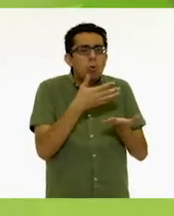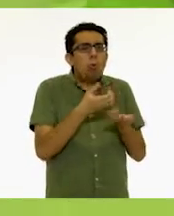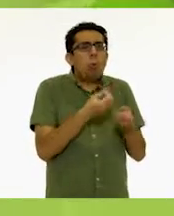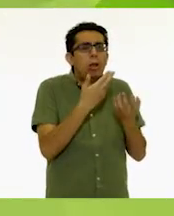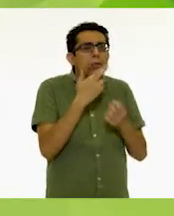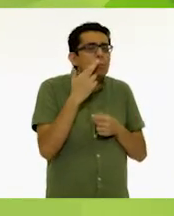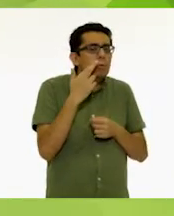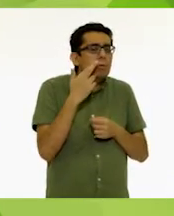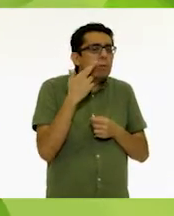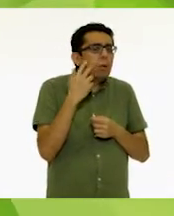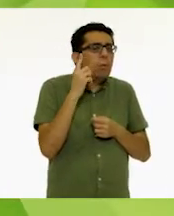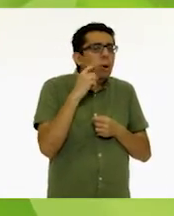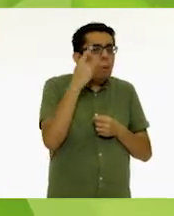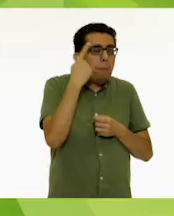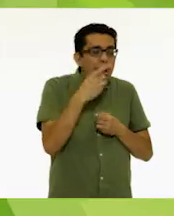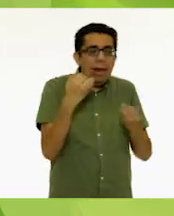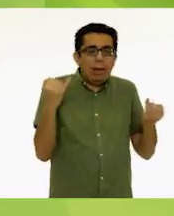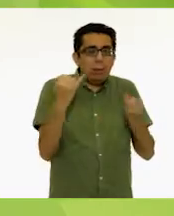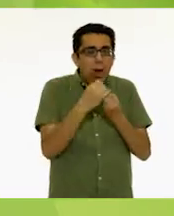bloques?